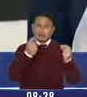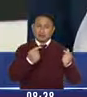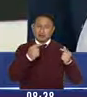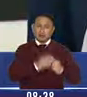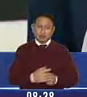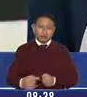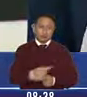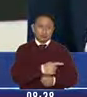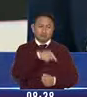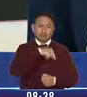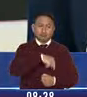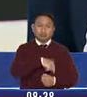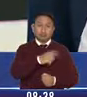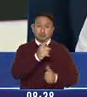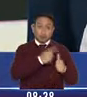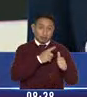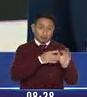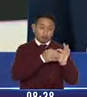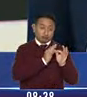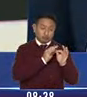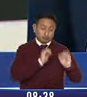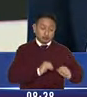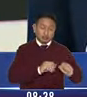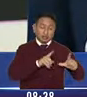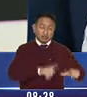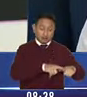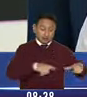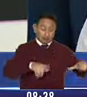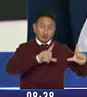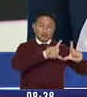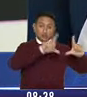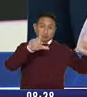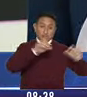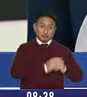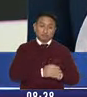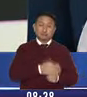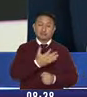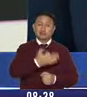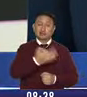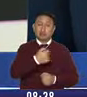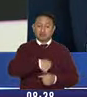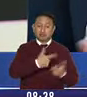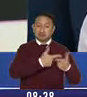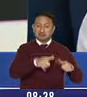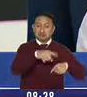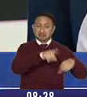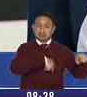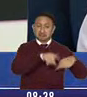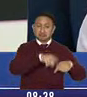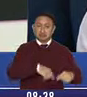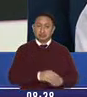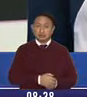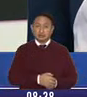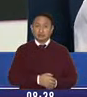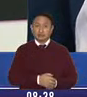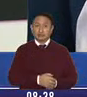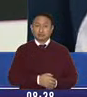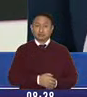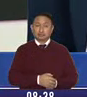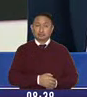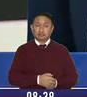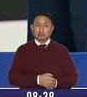inmediatamente realizar el mantenimiento, la señalética, para garantizar la libre movilidad y por otro lado también garantizar la vida